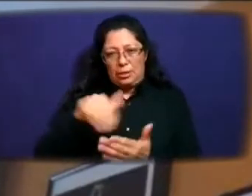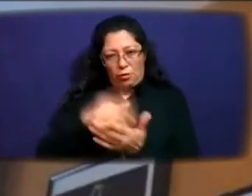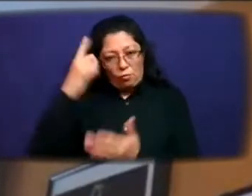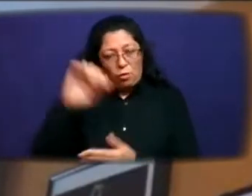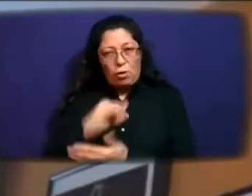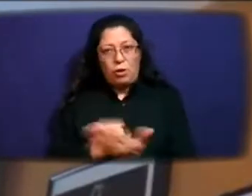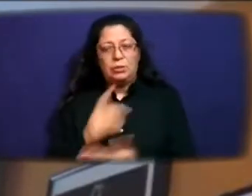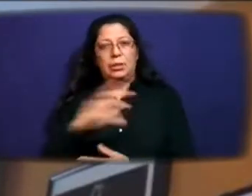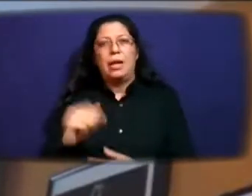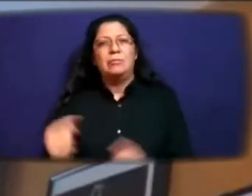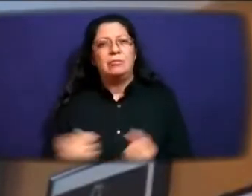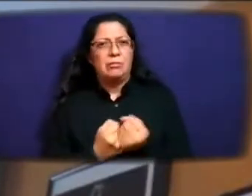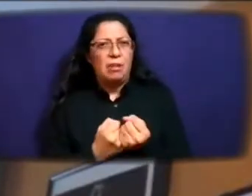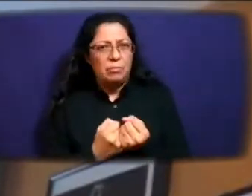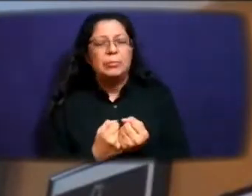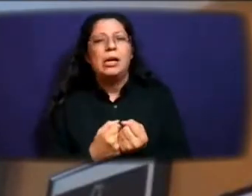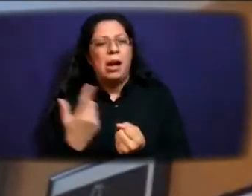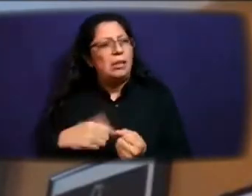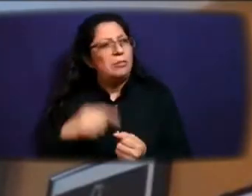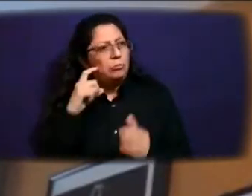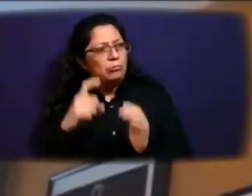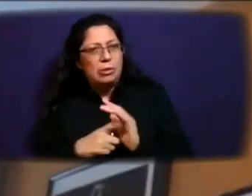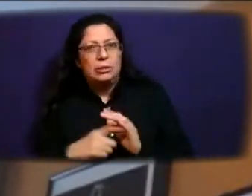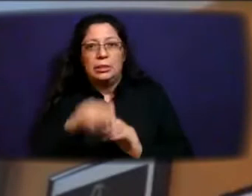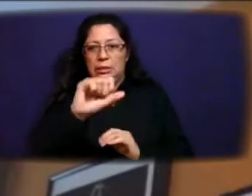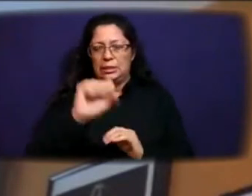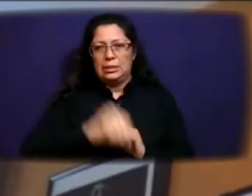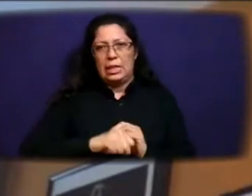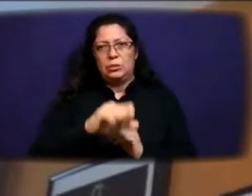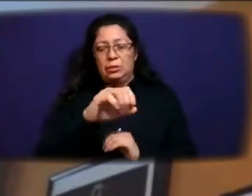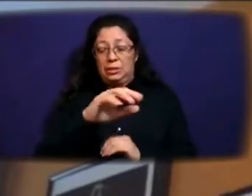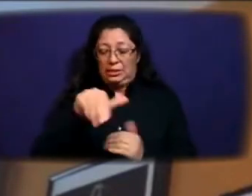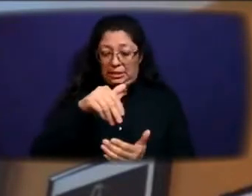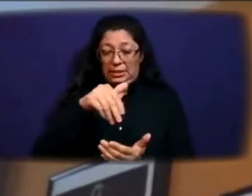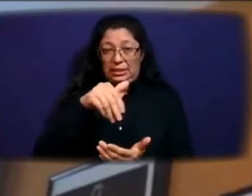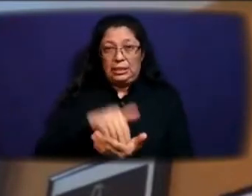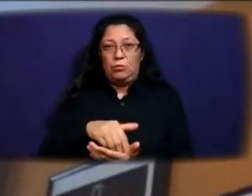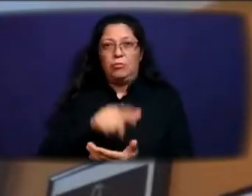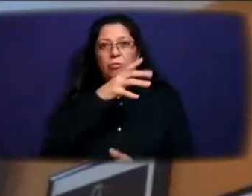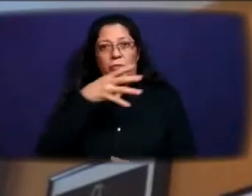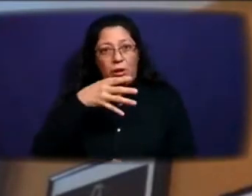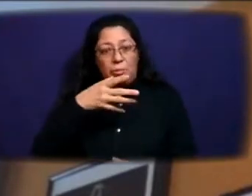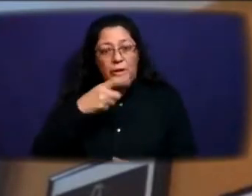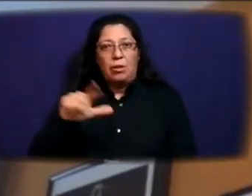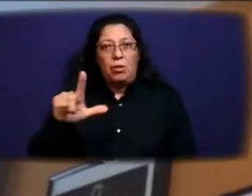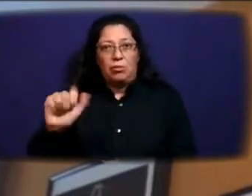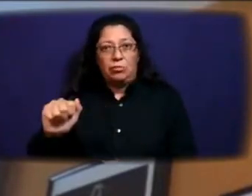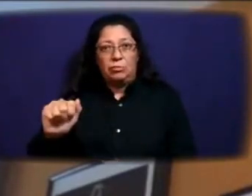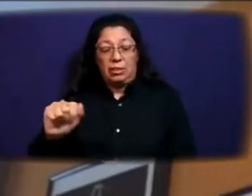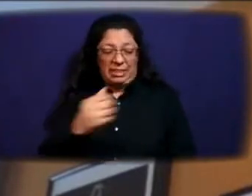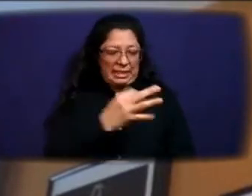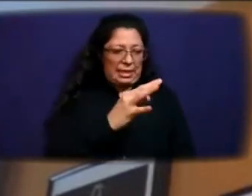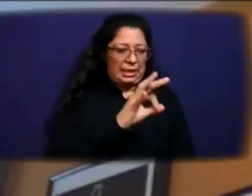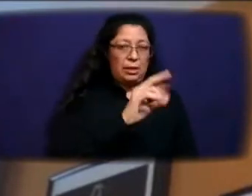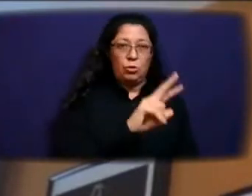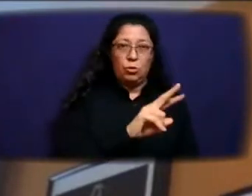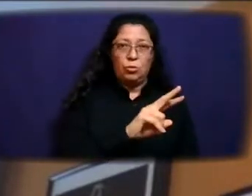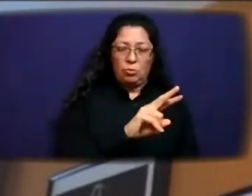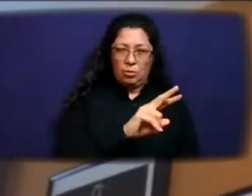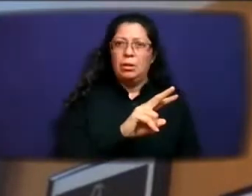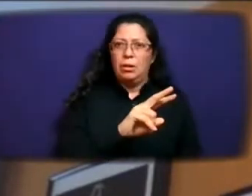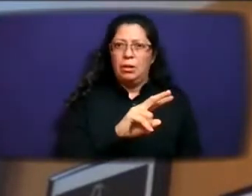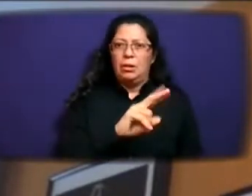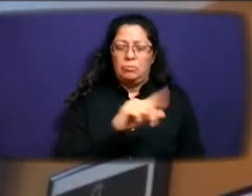Y reconocer a la comunidad del South Central Farm en Los Ángeles, quienes en 1992 se